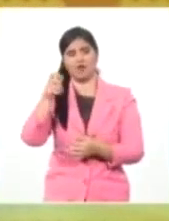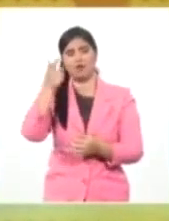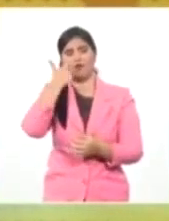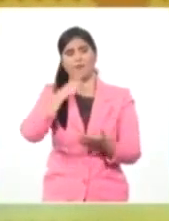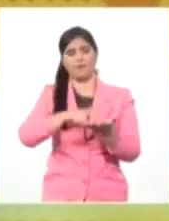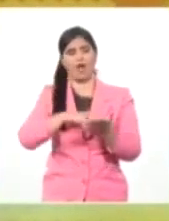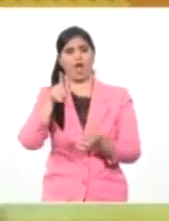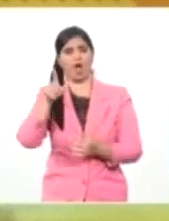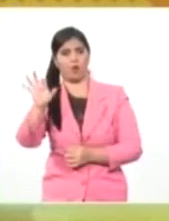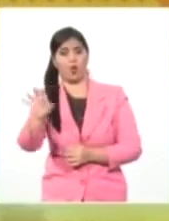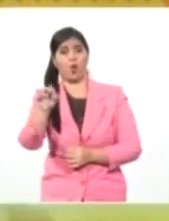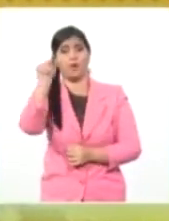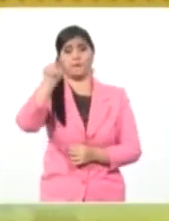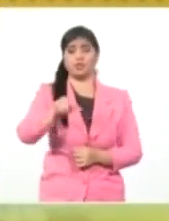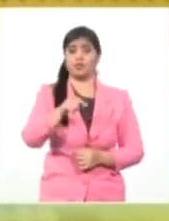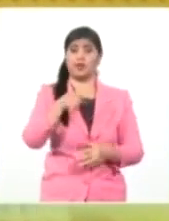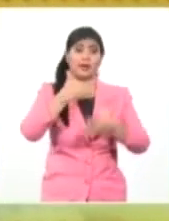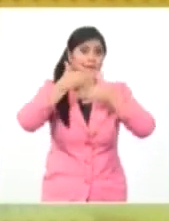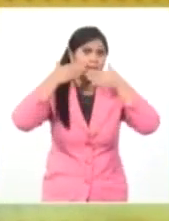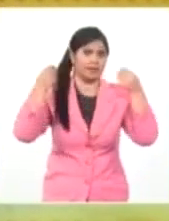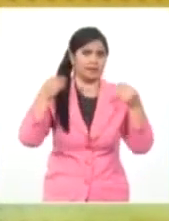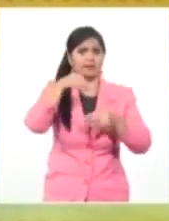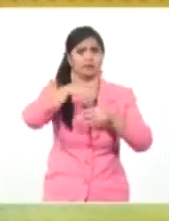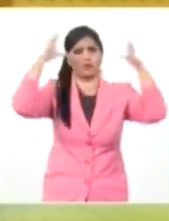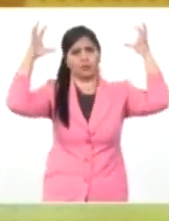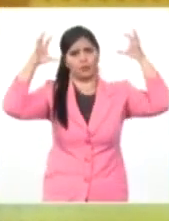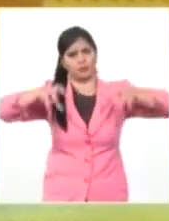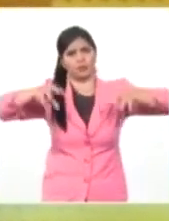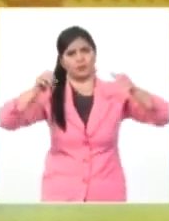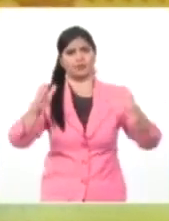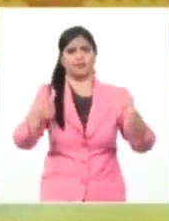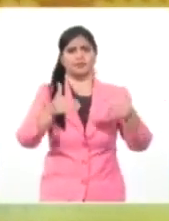y más de 40 desaparecidos. Así va el mundo hasta esta hora. Continúa informándose al mediodía.